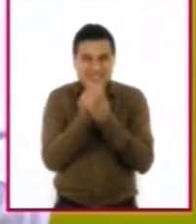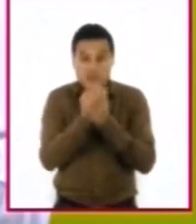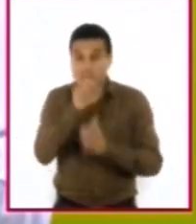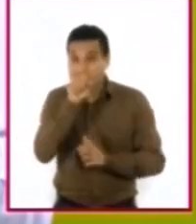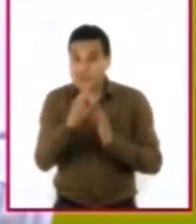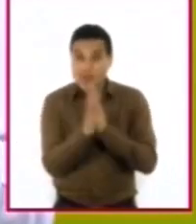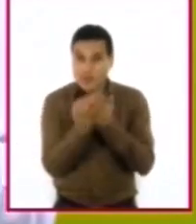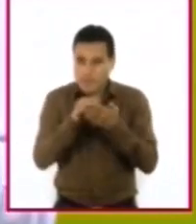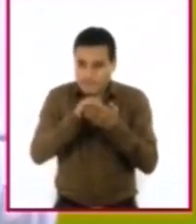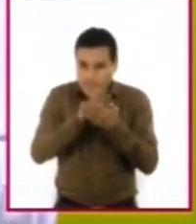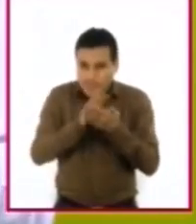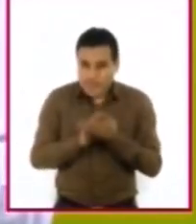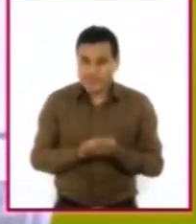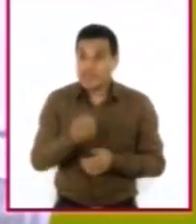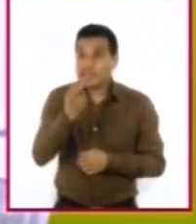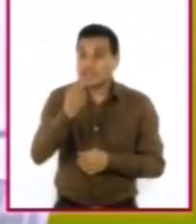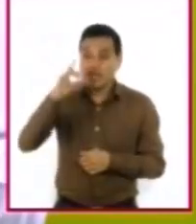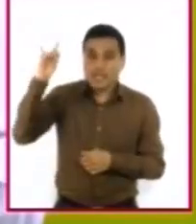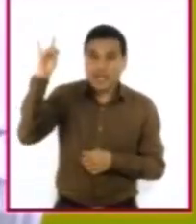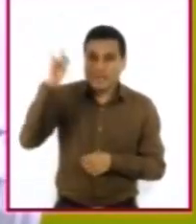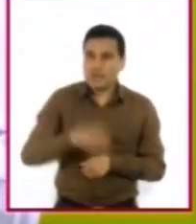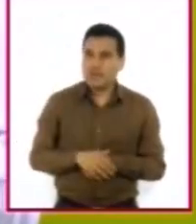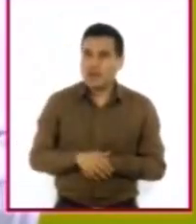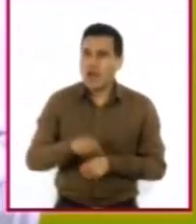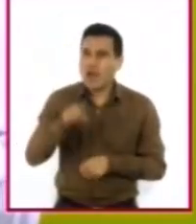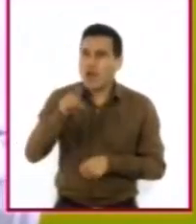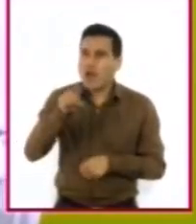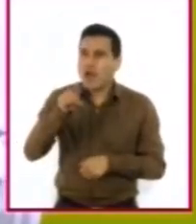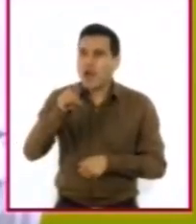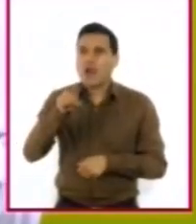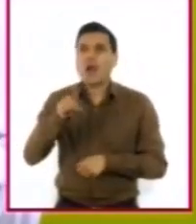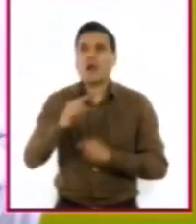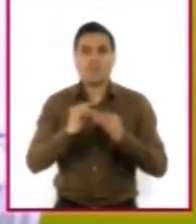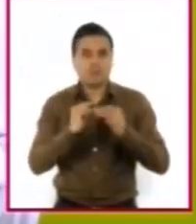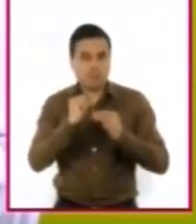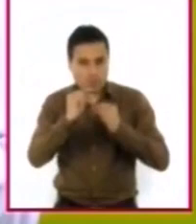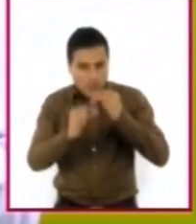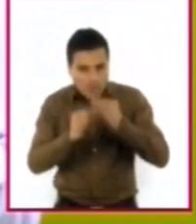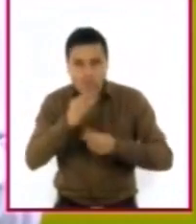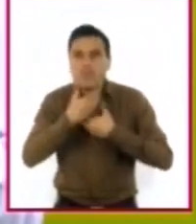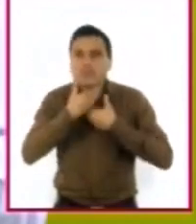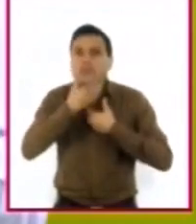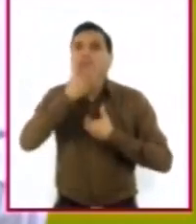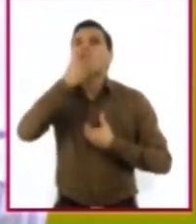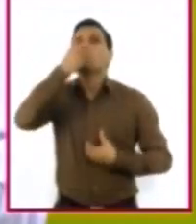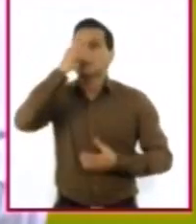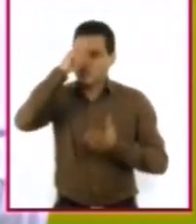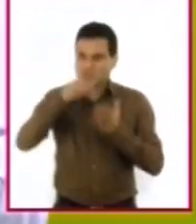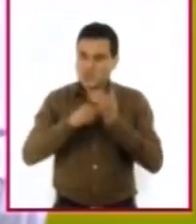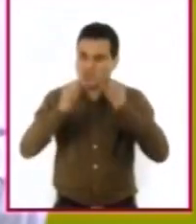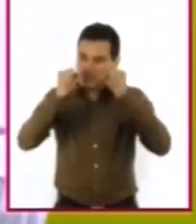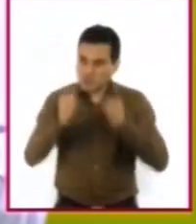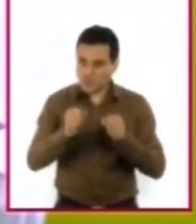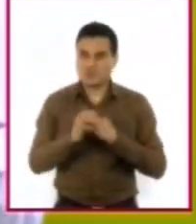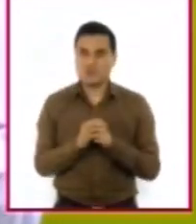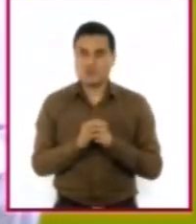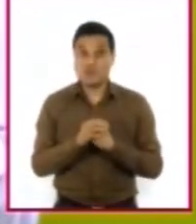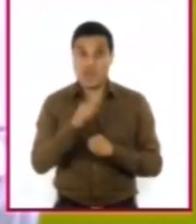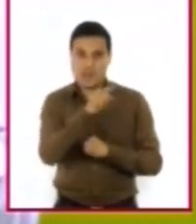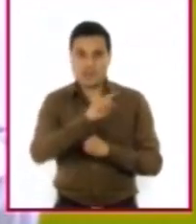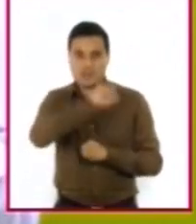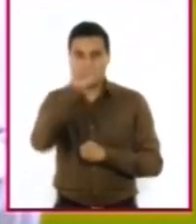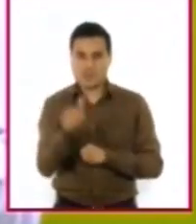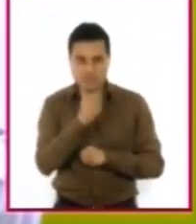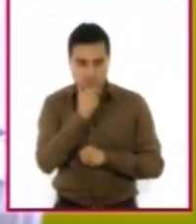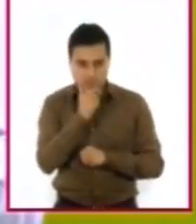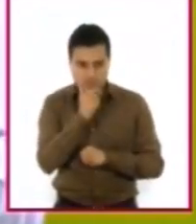Esta jirafa seguro que ha tenido el cuello cada vez más largo para llegar a los árboles más altos. Por fin, se decidió a contar al